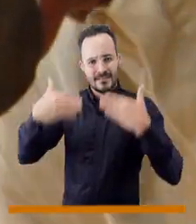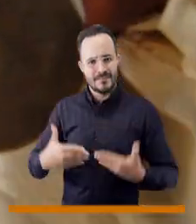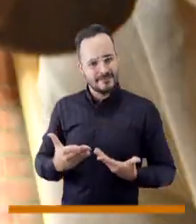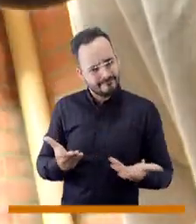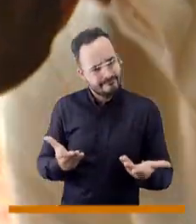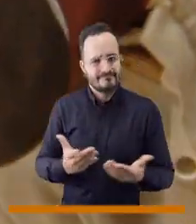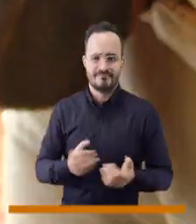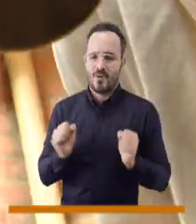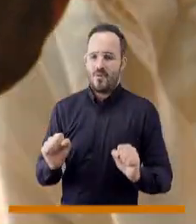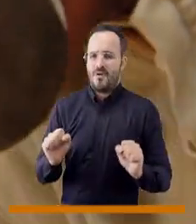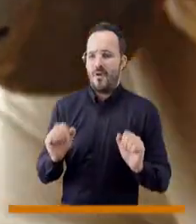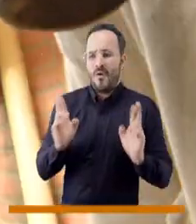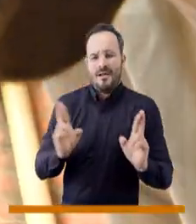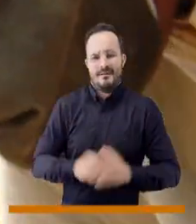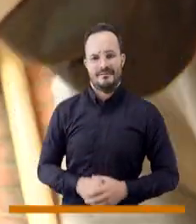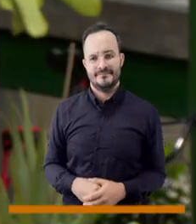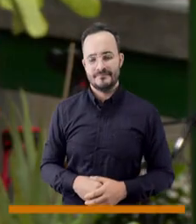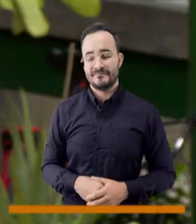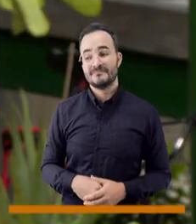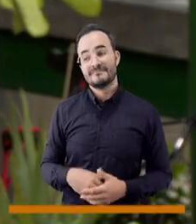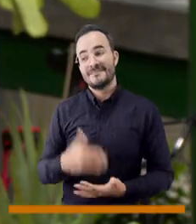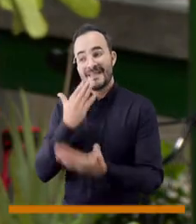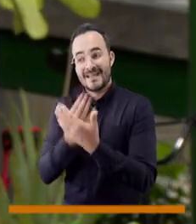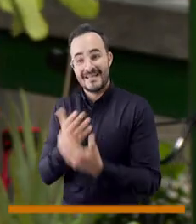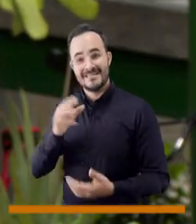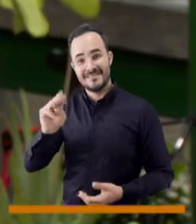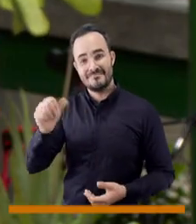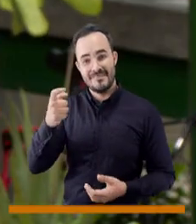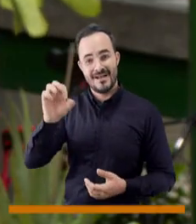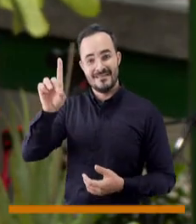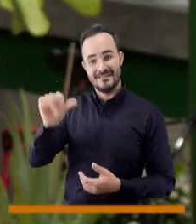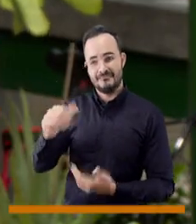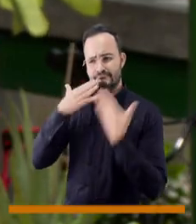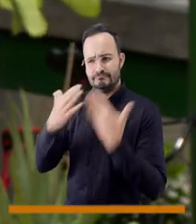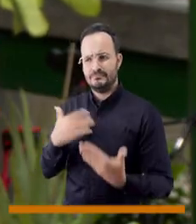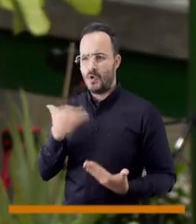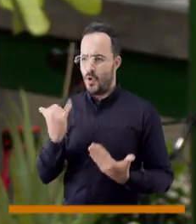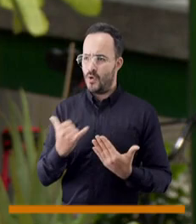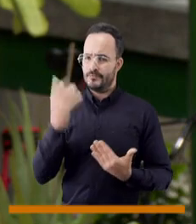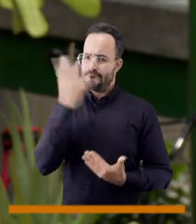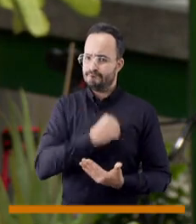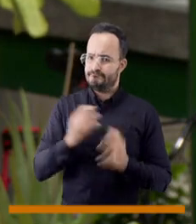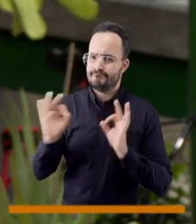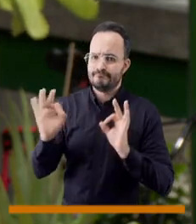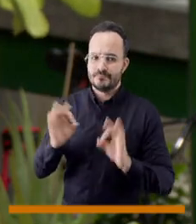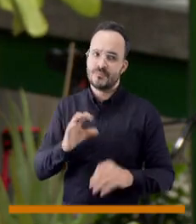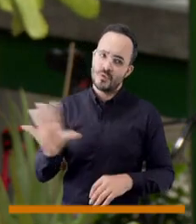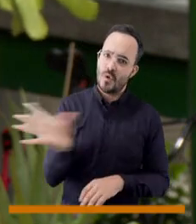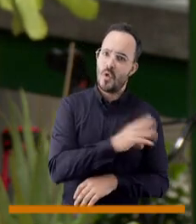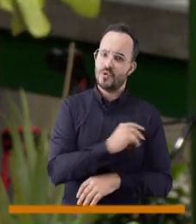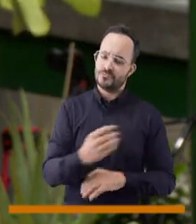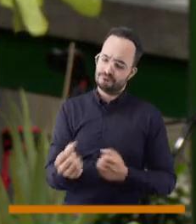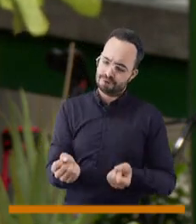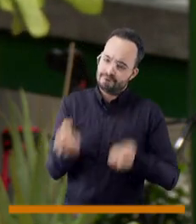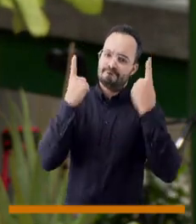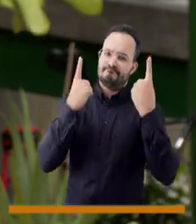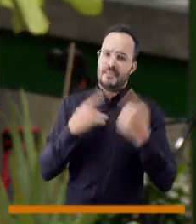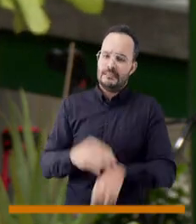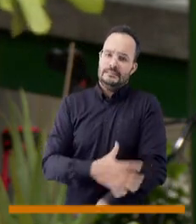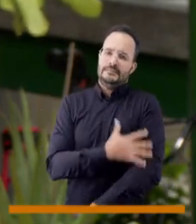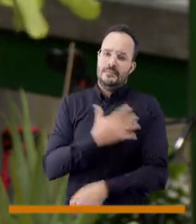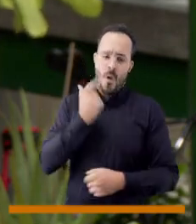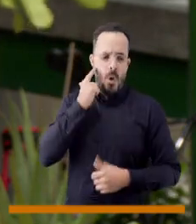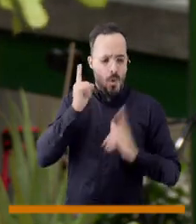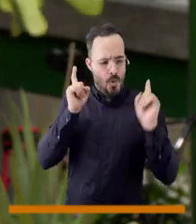discapacidad. Magda, muchísimas gracias por acompañarnos en este programa tan bonito que nos permite también sensibilizarnos